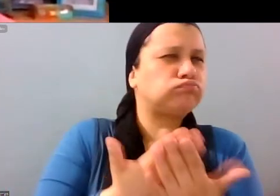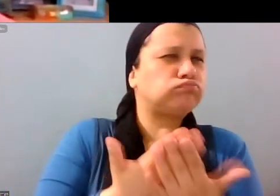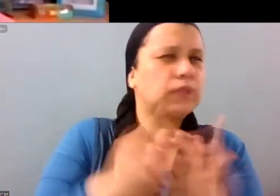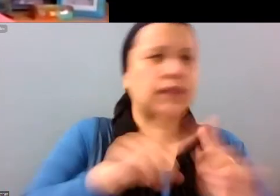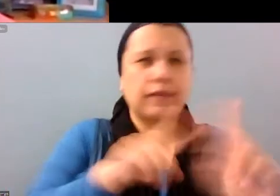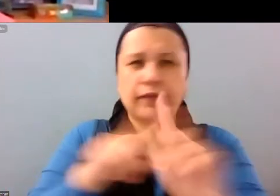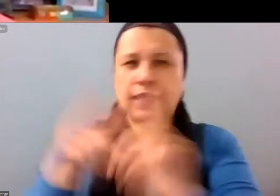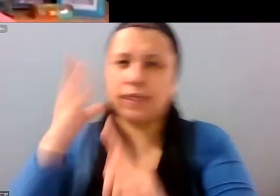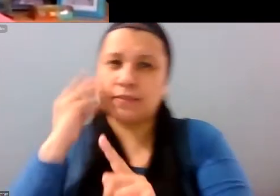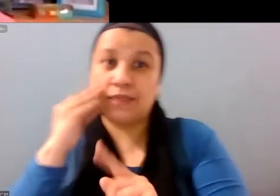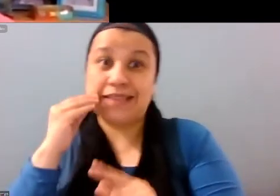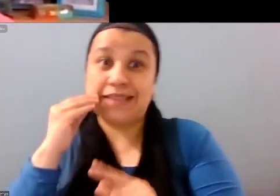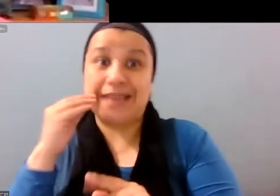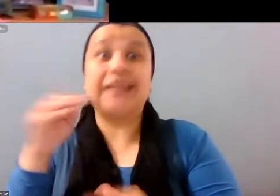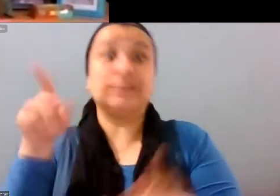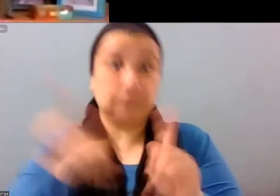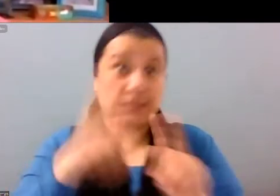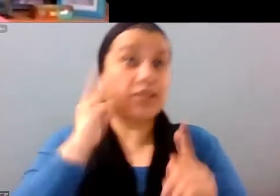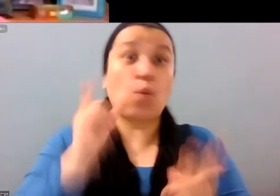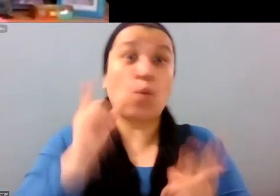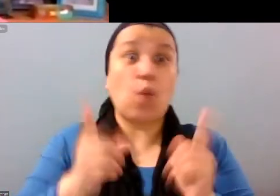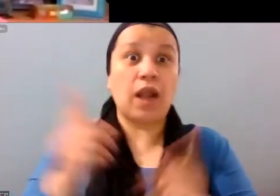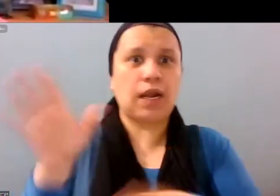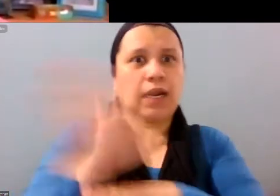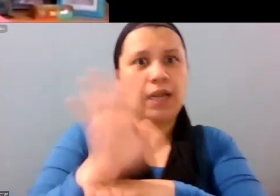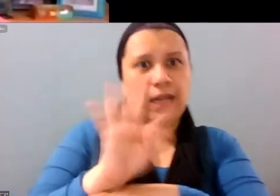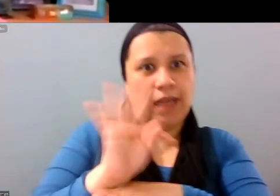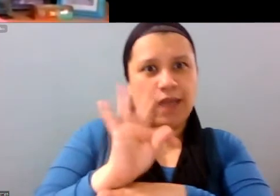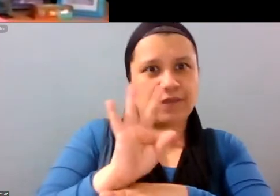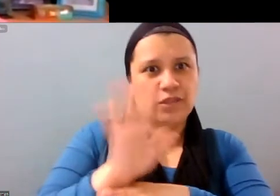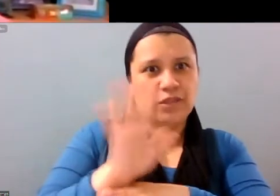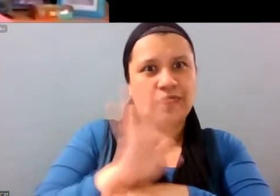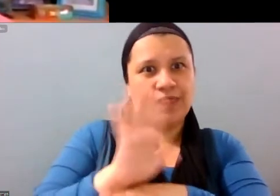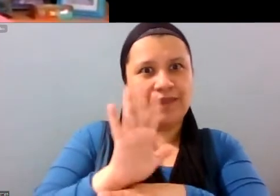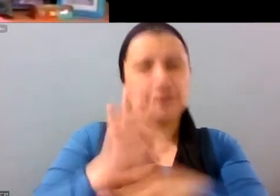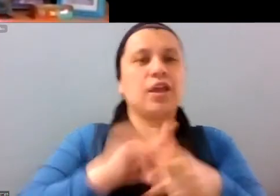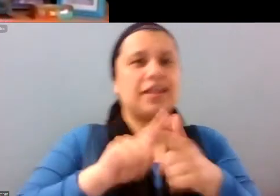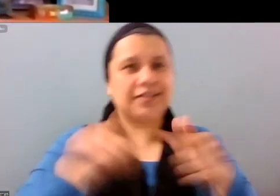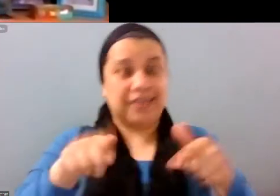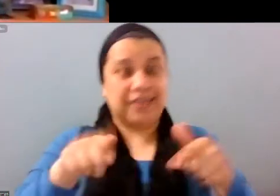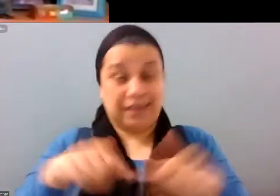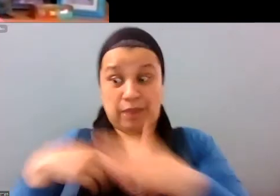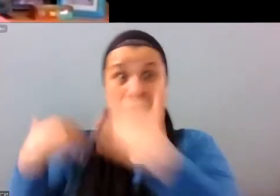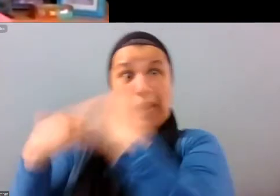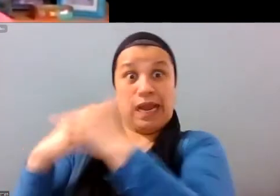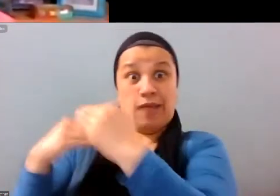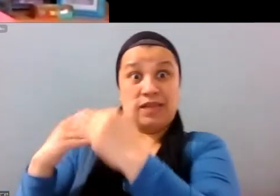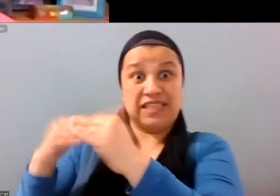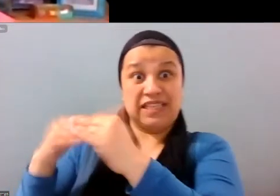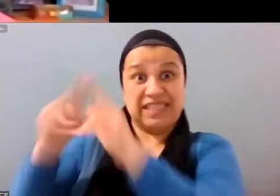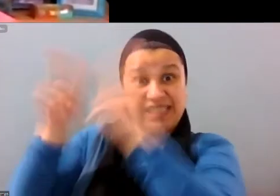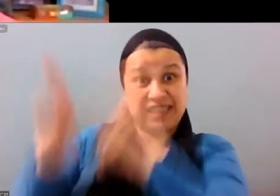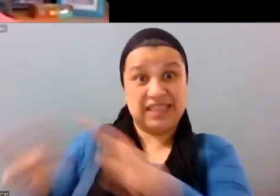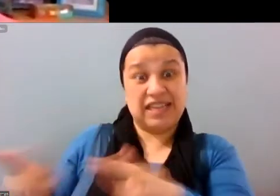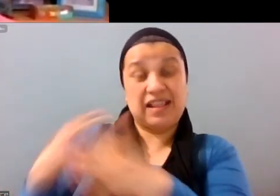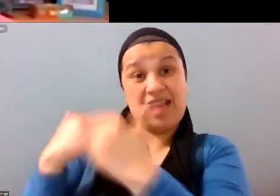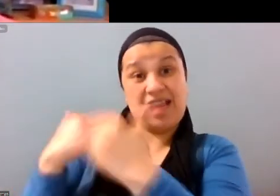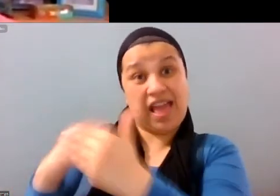televisión precisamente por las limitaciones que la infraestructura de telecomunicaciones ha